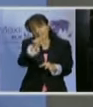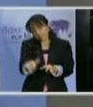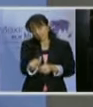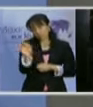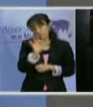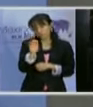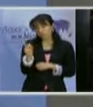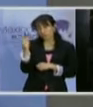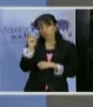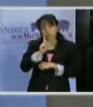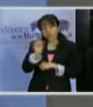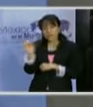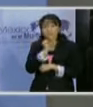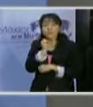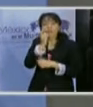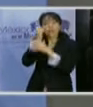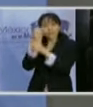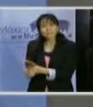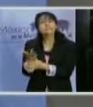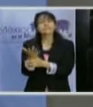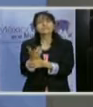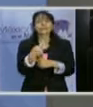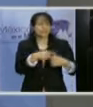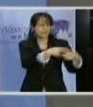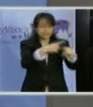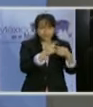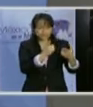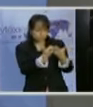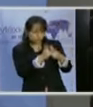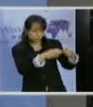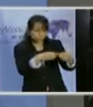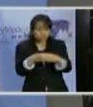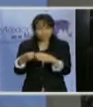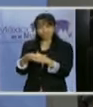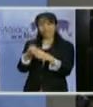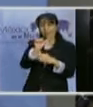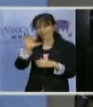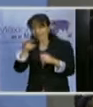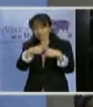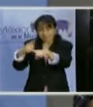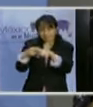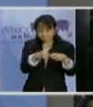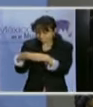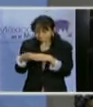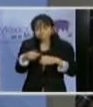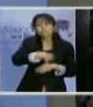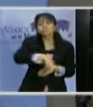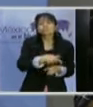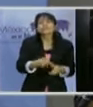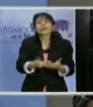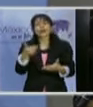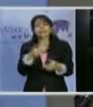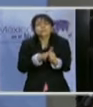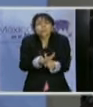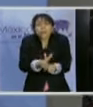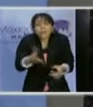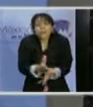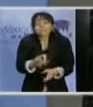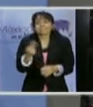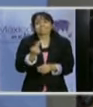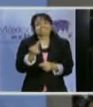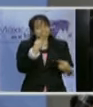más importantes que hemos hecho organizaciones de sociedad civil es evidenciar este tema en la discusión de objetivos del milenio.